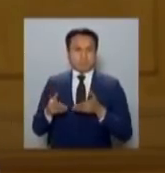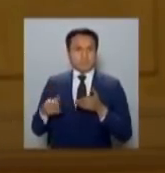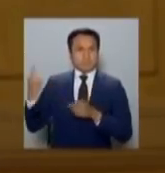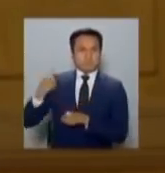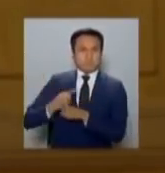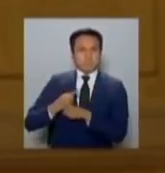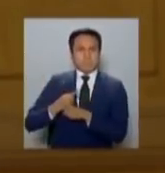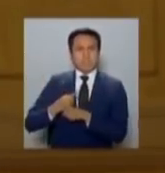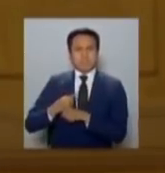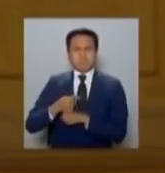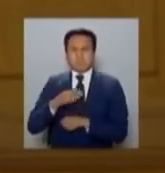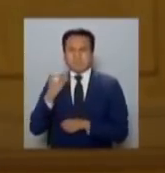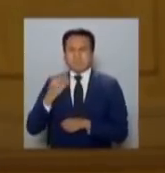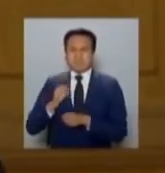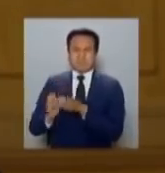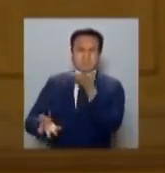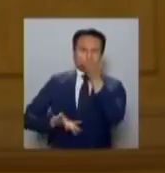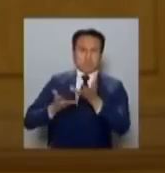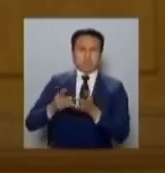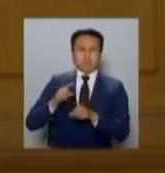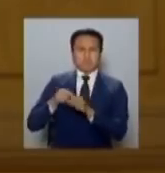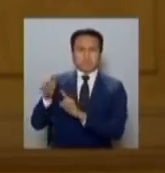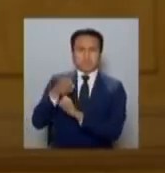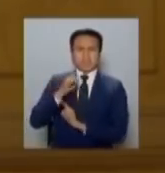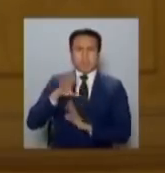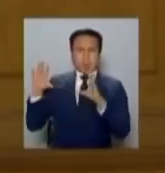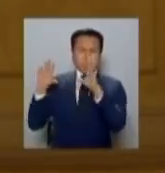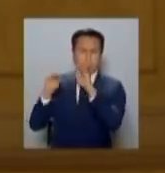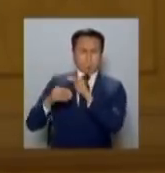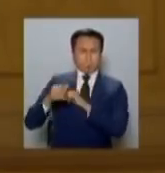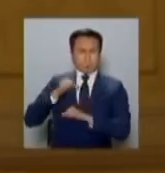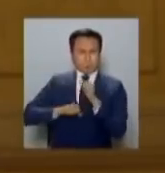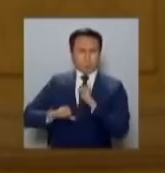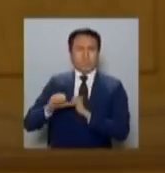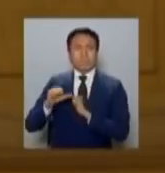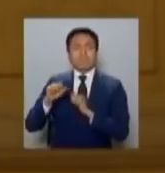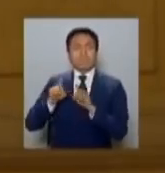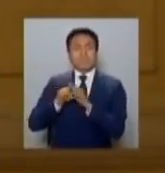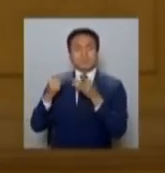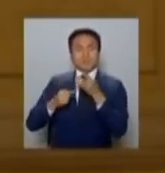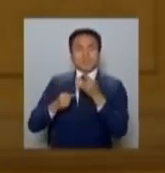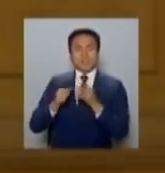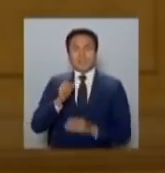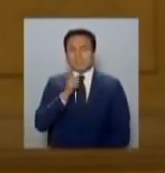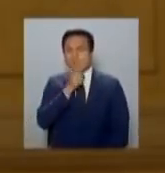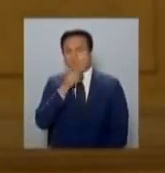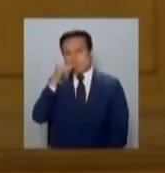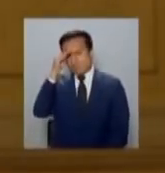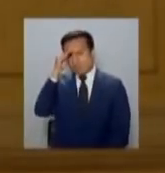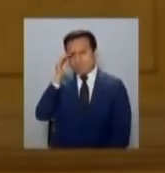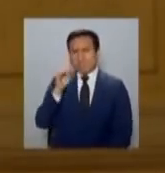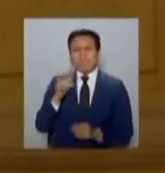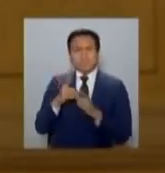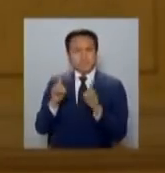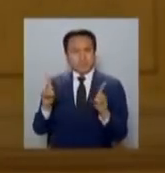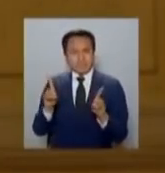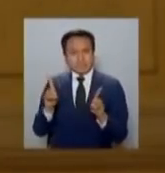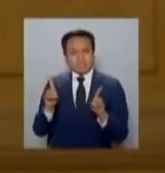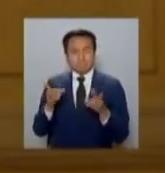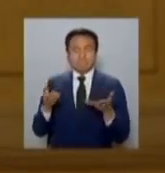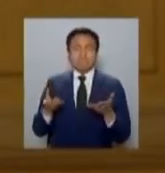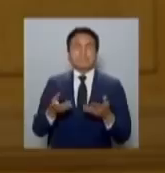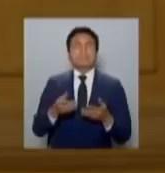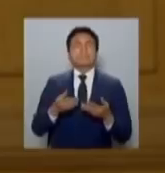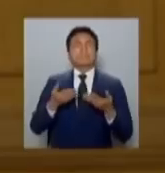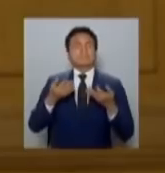solamente de exportar los recursos naturales que tenemos, sino que elaborarlos más, es un gran potencial y un gran desafío. Entonces es muy bueno que